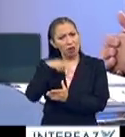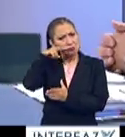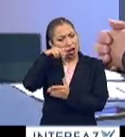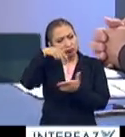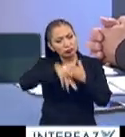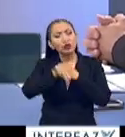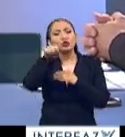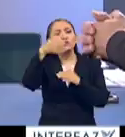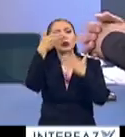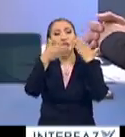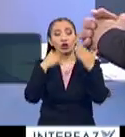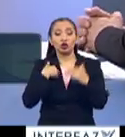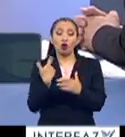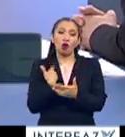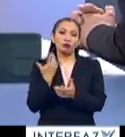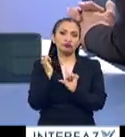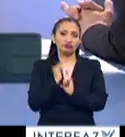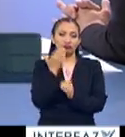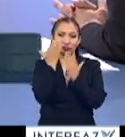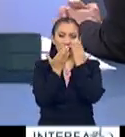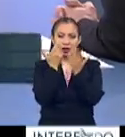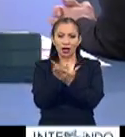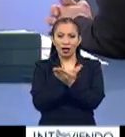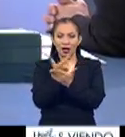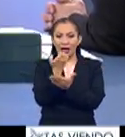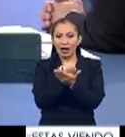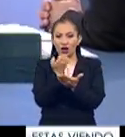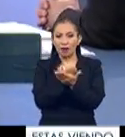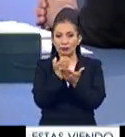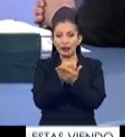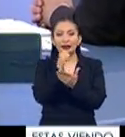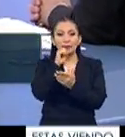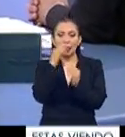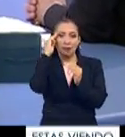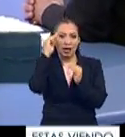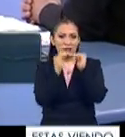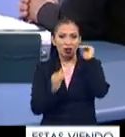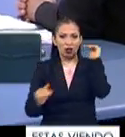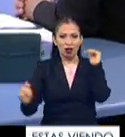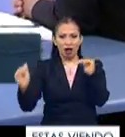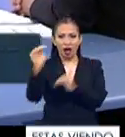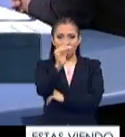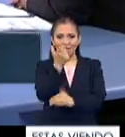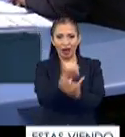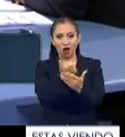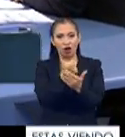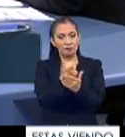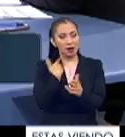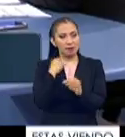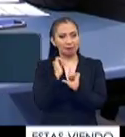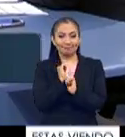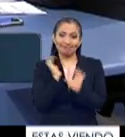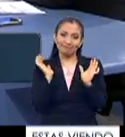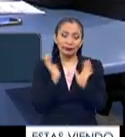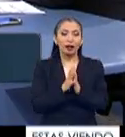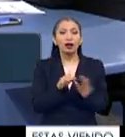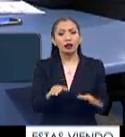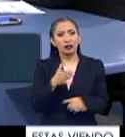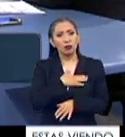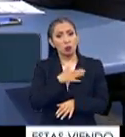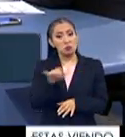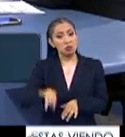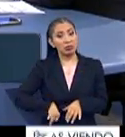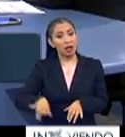Sí. ¿Tú qué estudiaste? Yo soy economista con maestría en Derecho de Economía también. No, pues me mandaba a hacer ahí para el cargo. Oye, pues qué